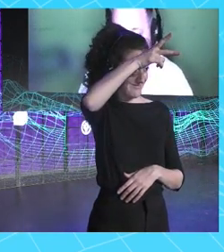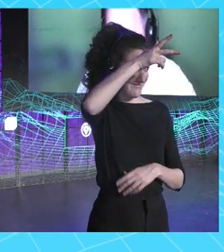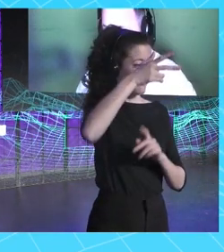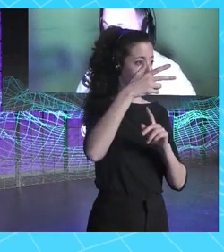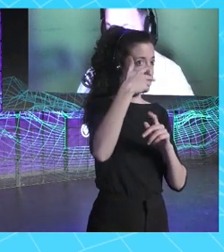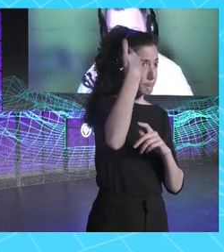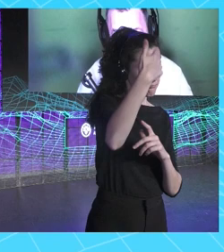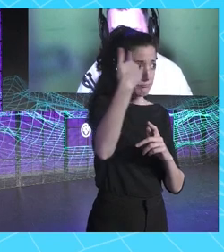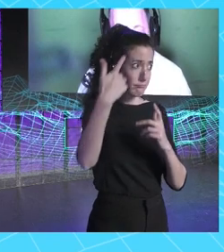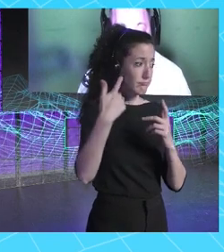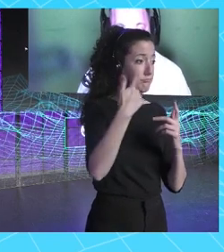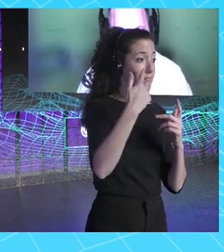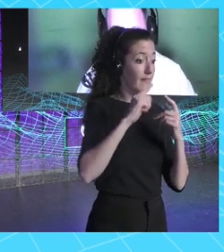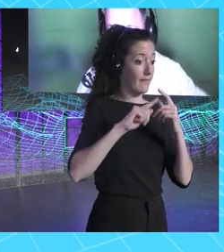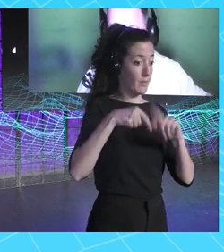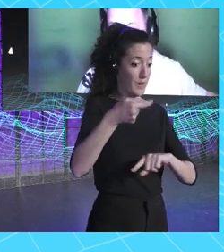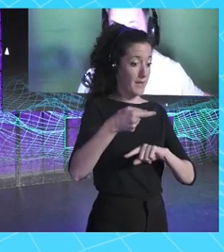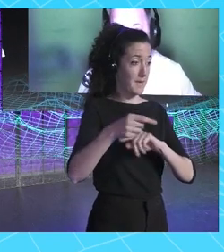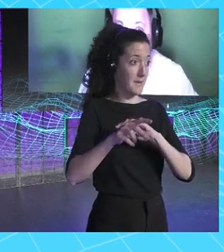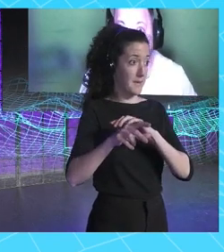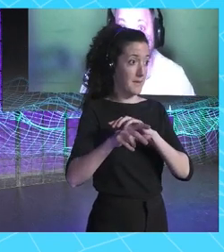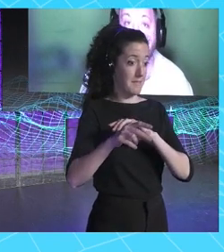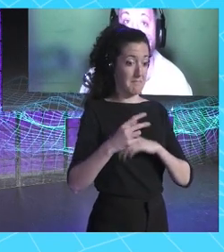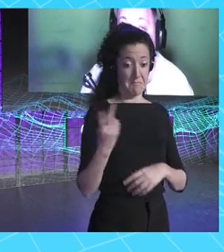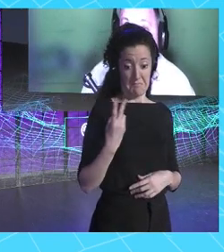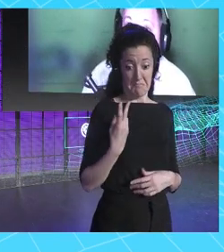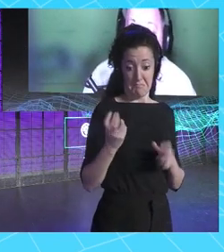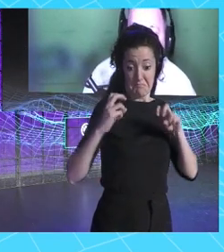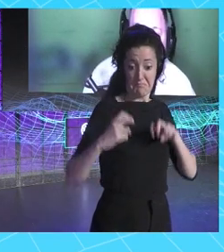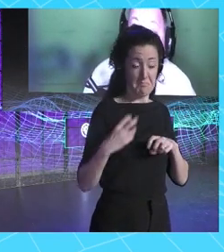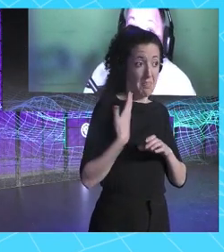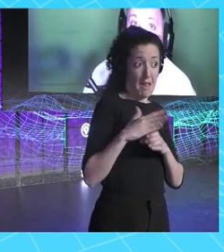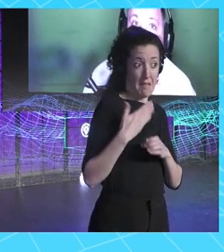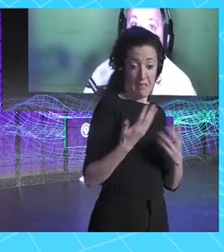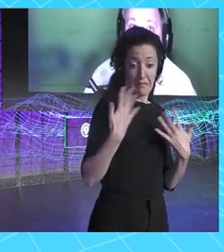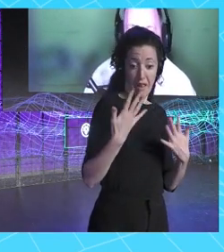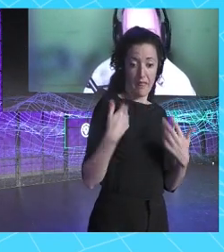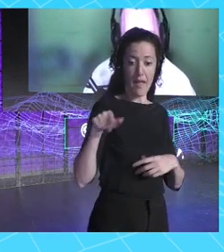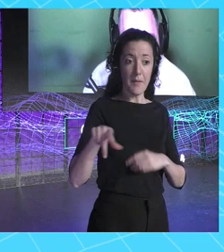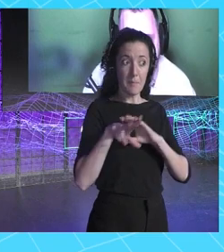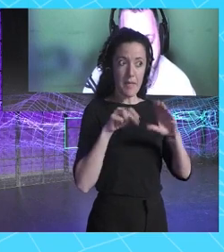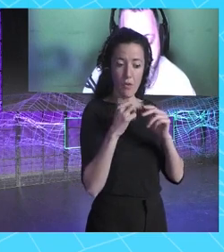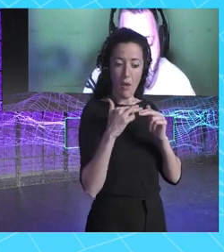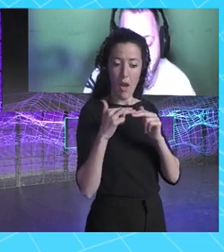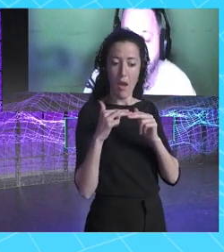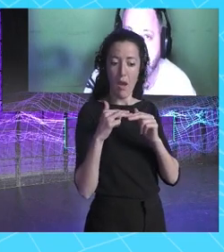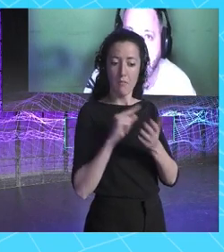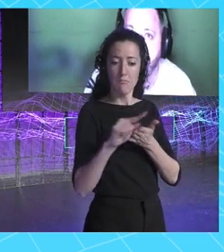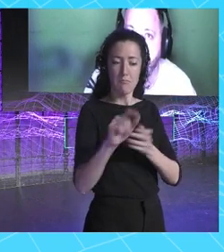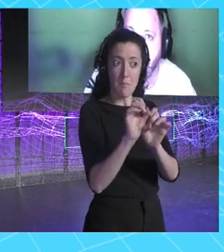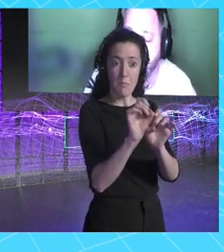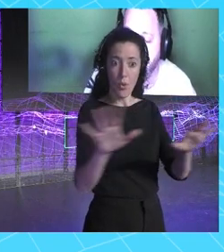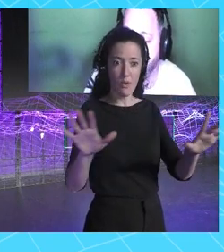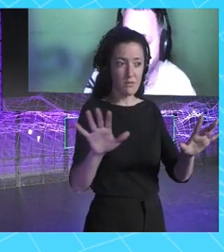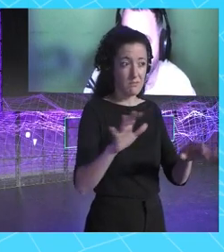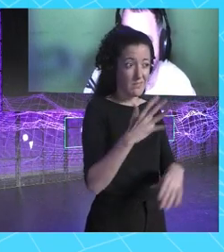Mientras nos tomamos una cerveza los otros en la terraza y tenía medio millón de visitas y aquí lo interesante y